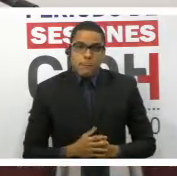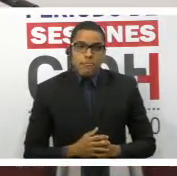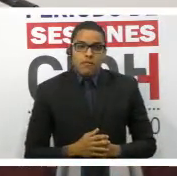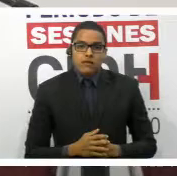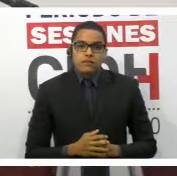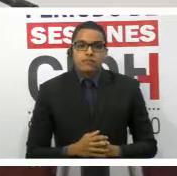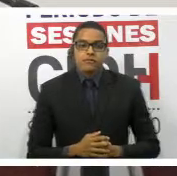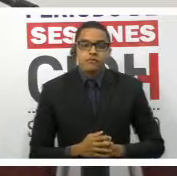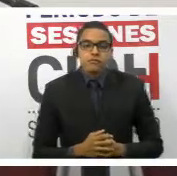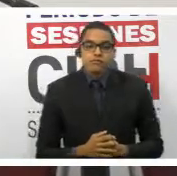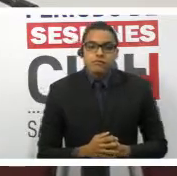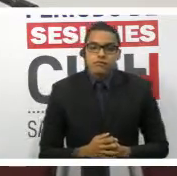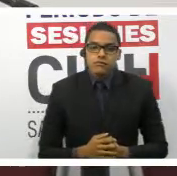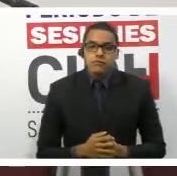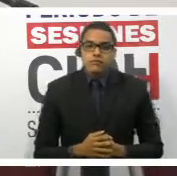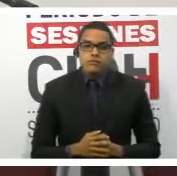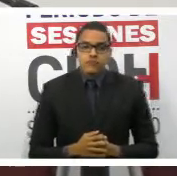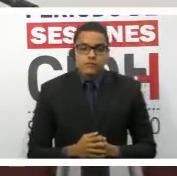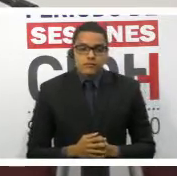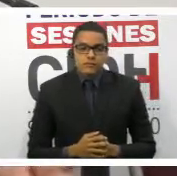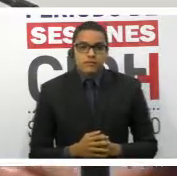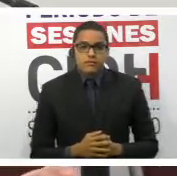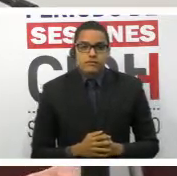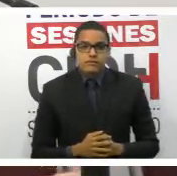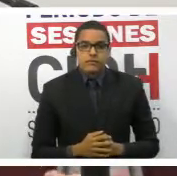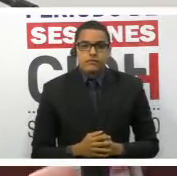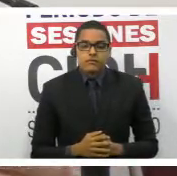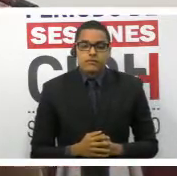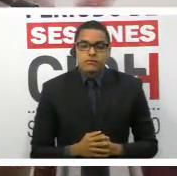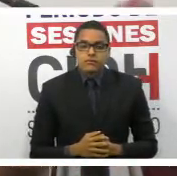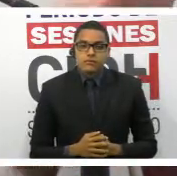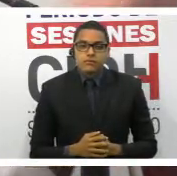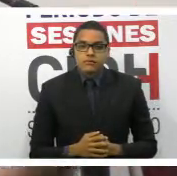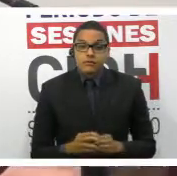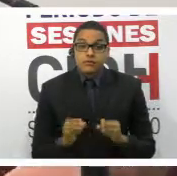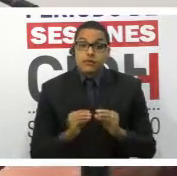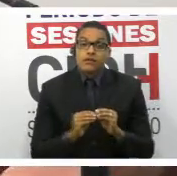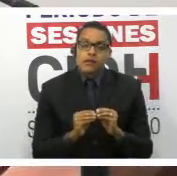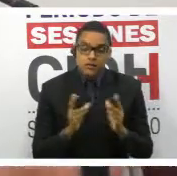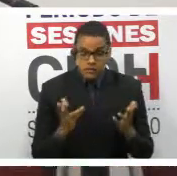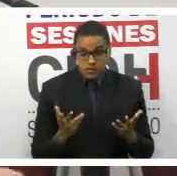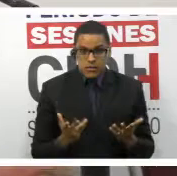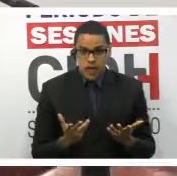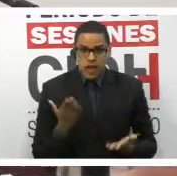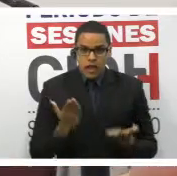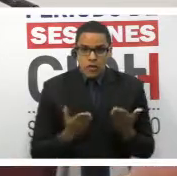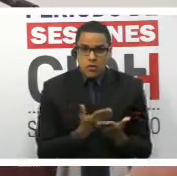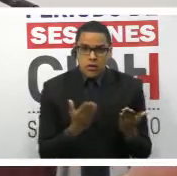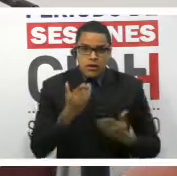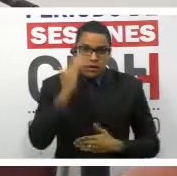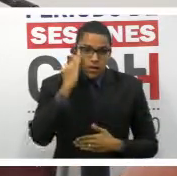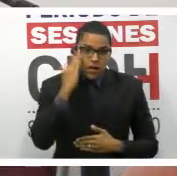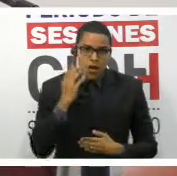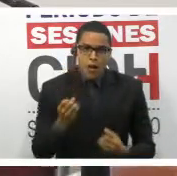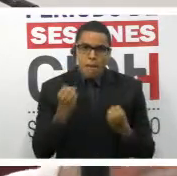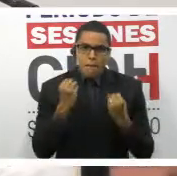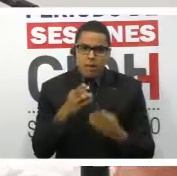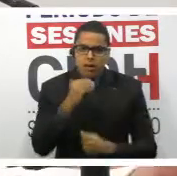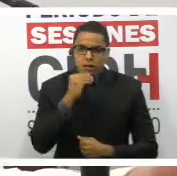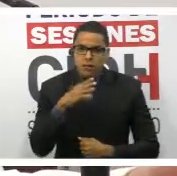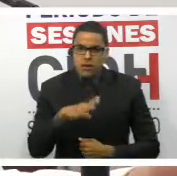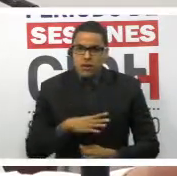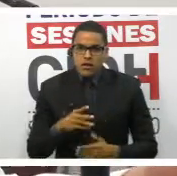respecto a las mujeres institucionalizadas sin duda hay muchas digamos ustedes lo saben hay muchas mujeres con